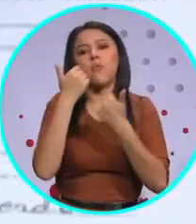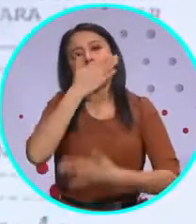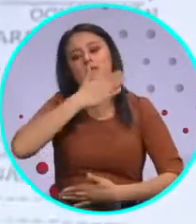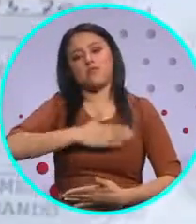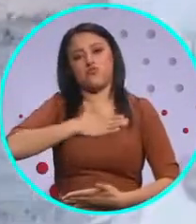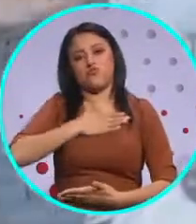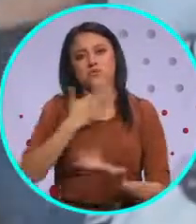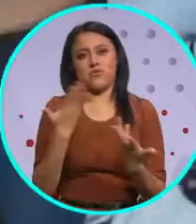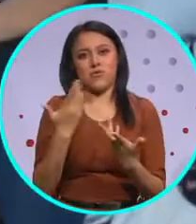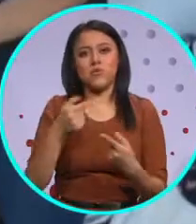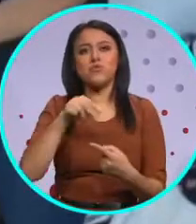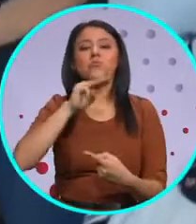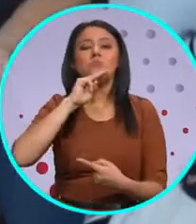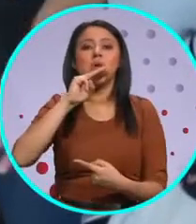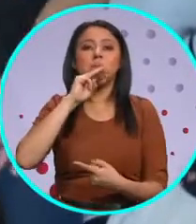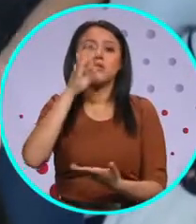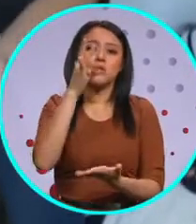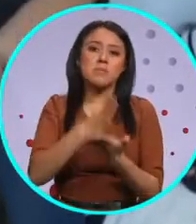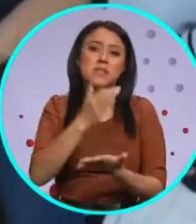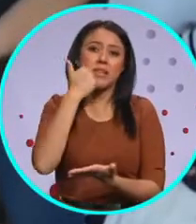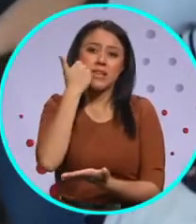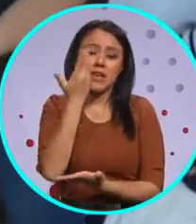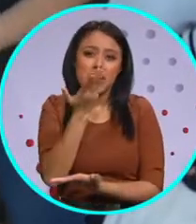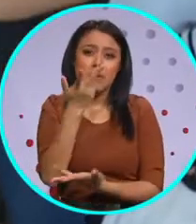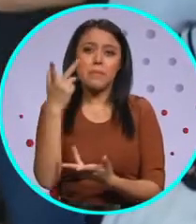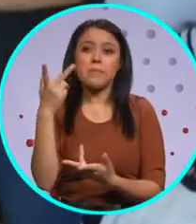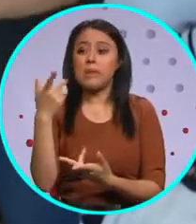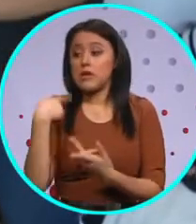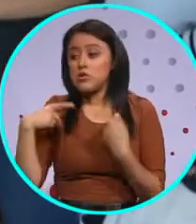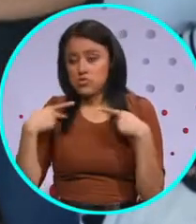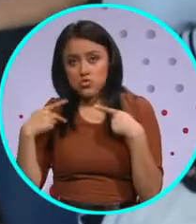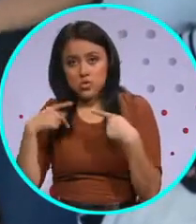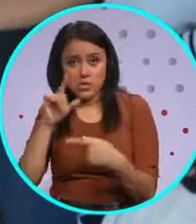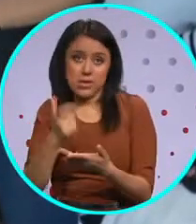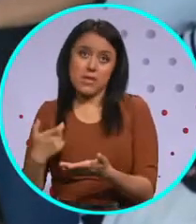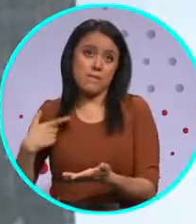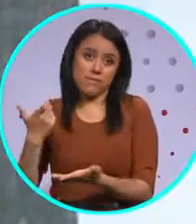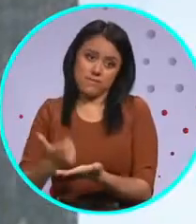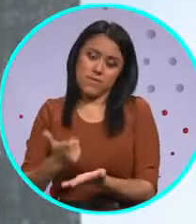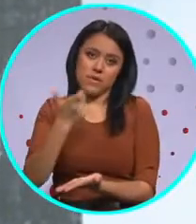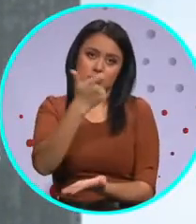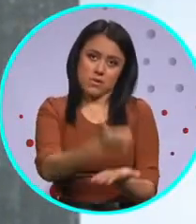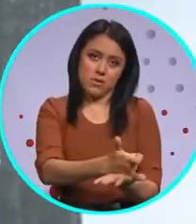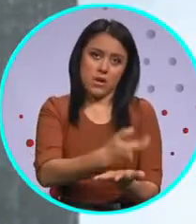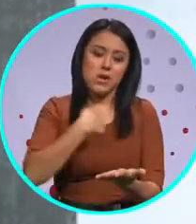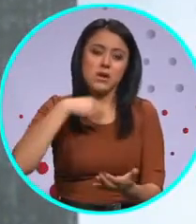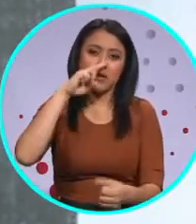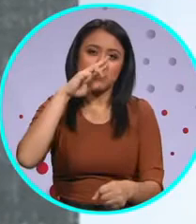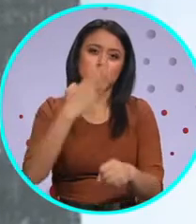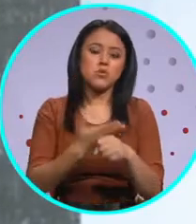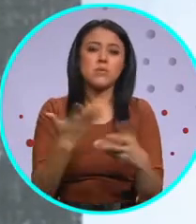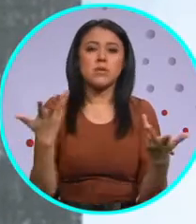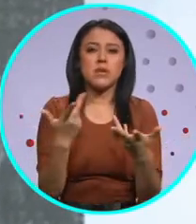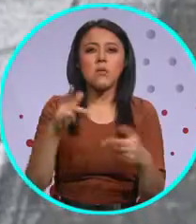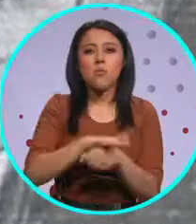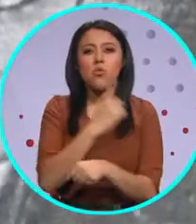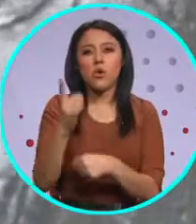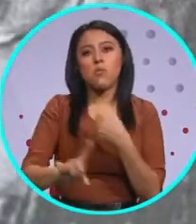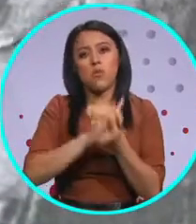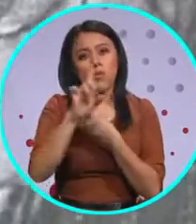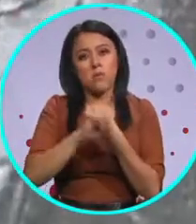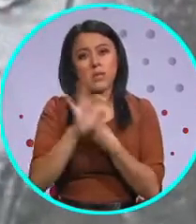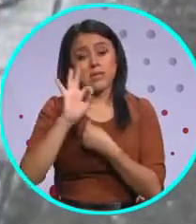él y su madre lo único que piden es que las personas que lo agredieron paguen por los daños y se hagan responsables de las secuelas que danielle